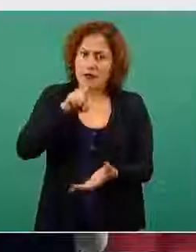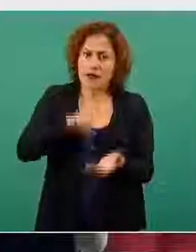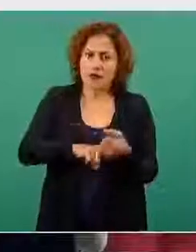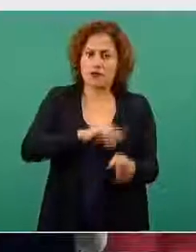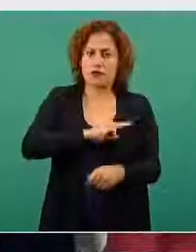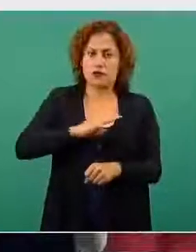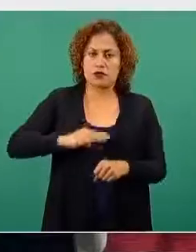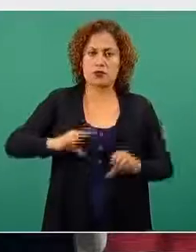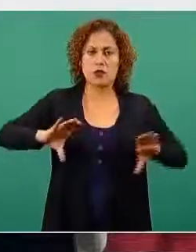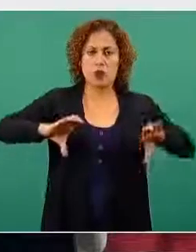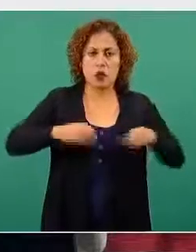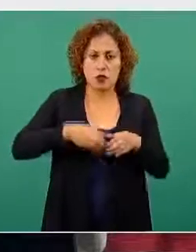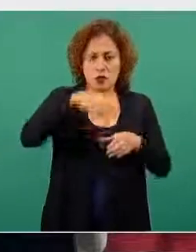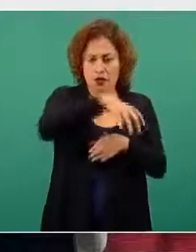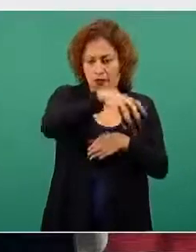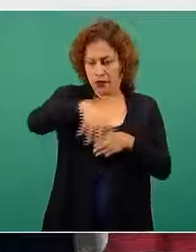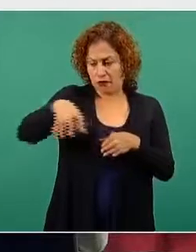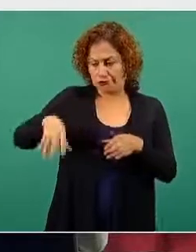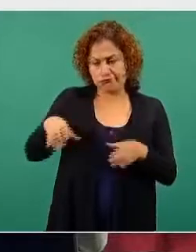municipios.